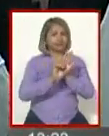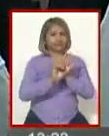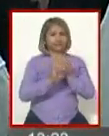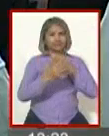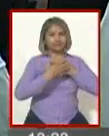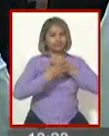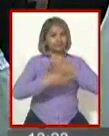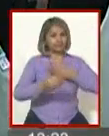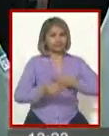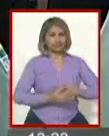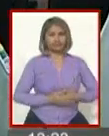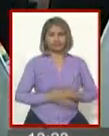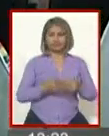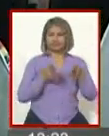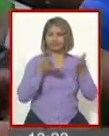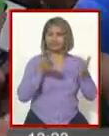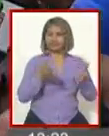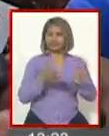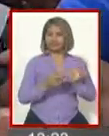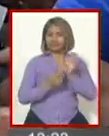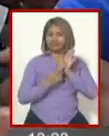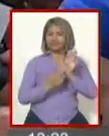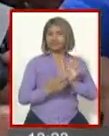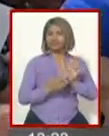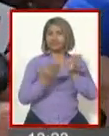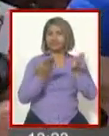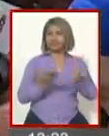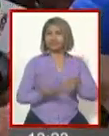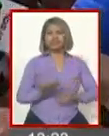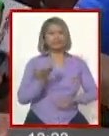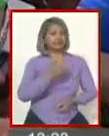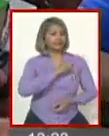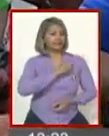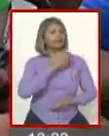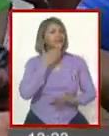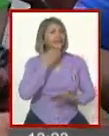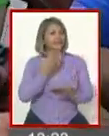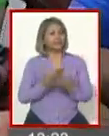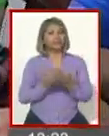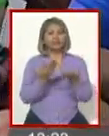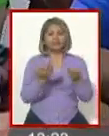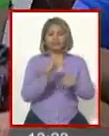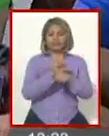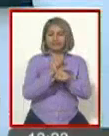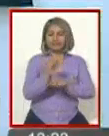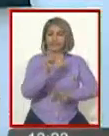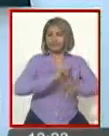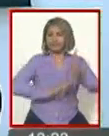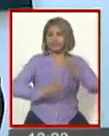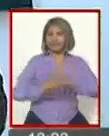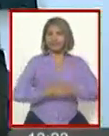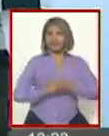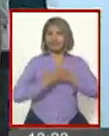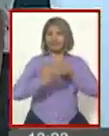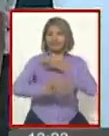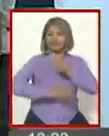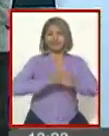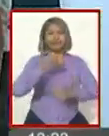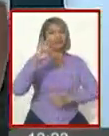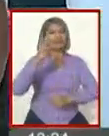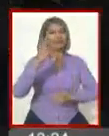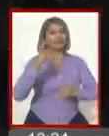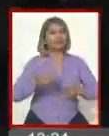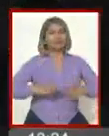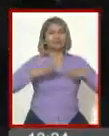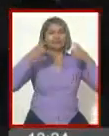que dejan reflejada de que hay policías buenos, de que quieren trabajar con nuestro pueblo. En lo que va del año, es la